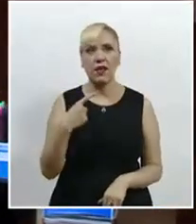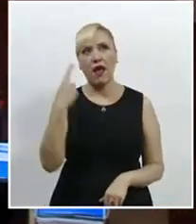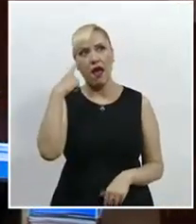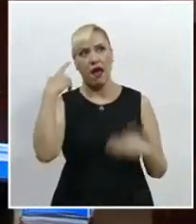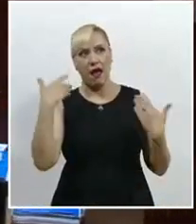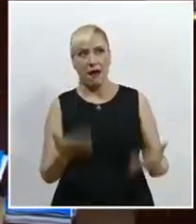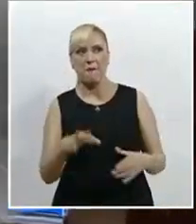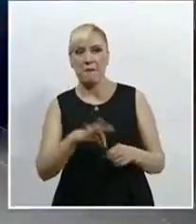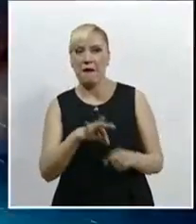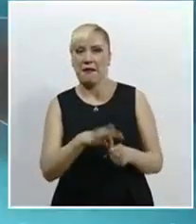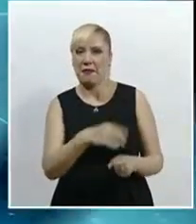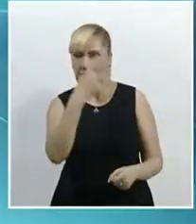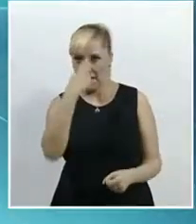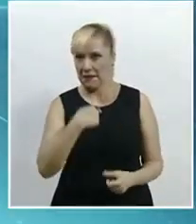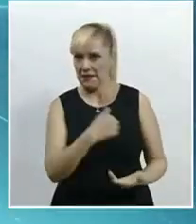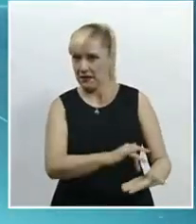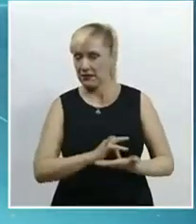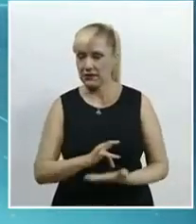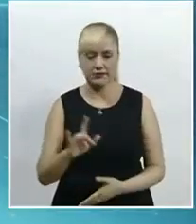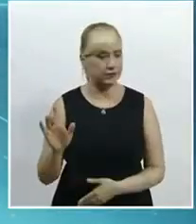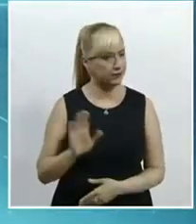electorales.